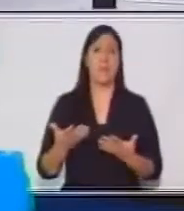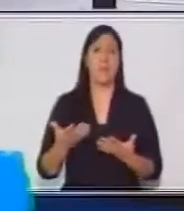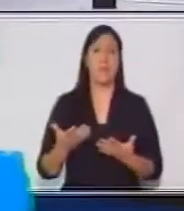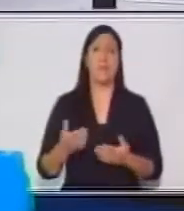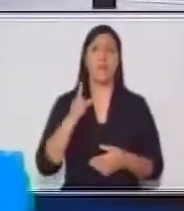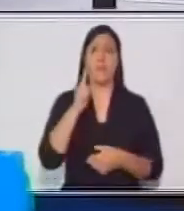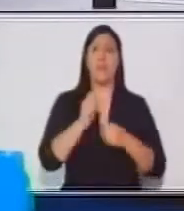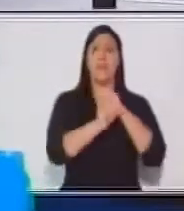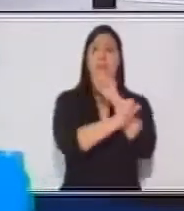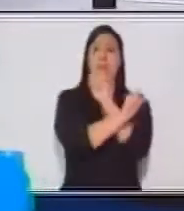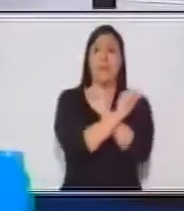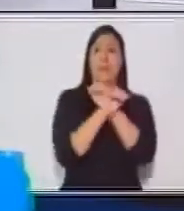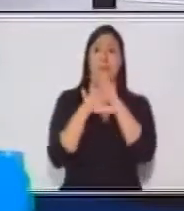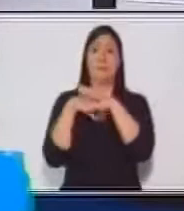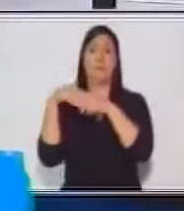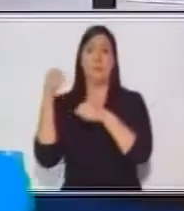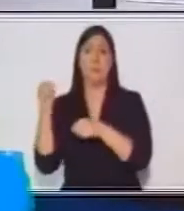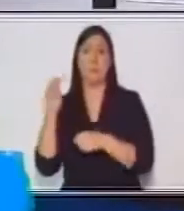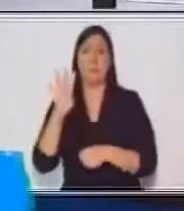X igual a 4.